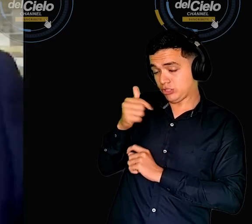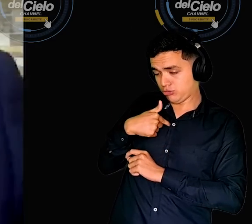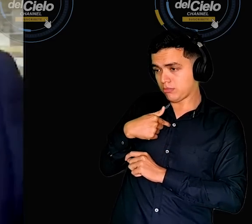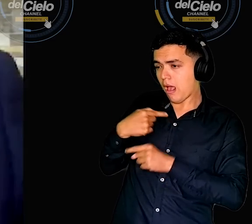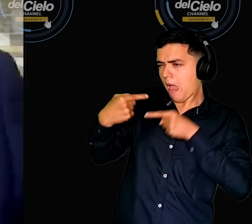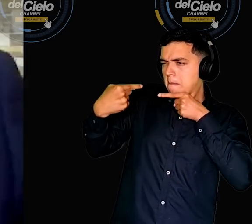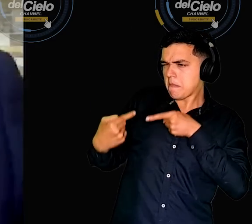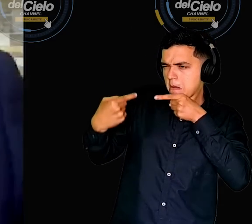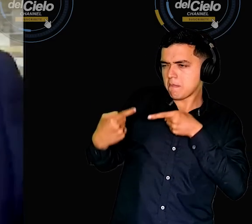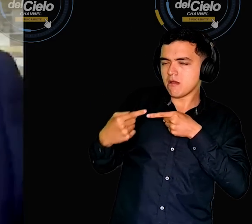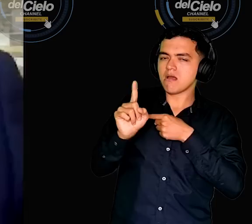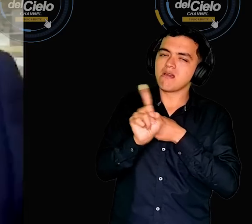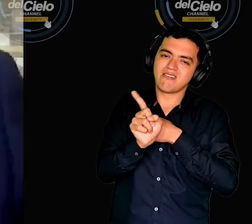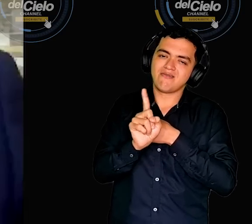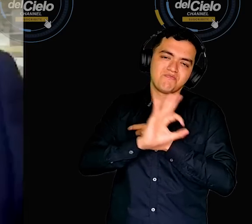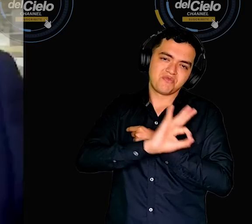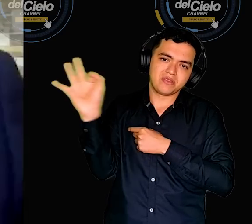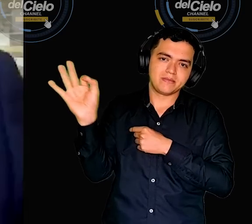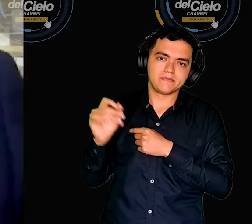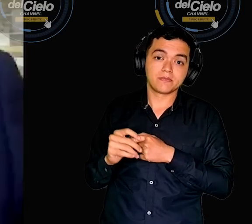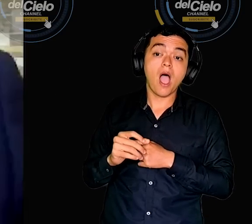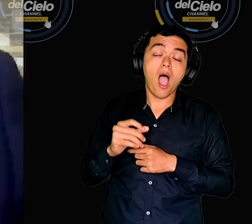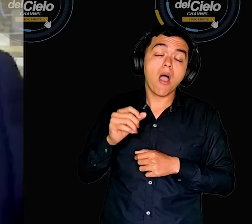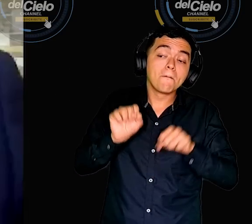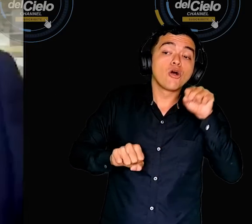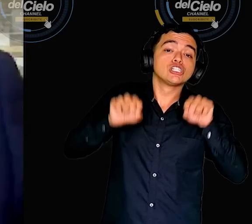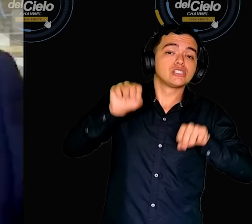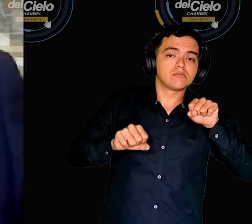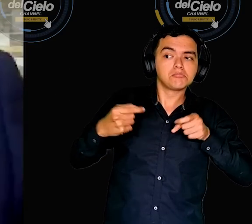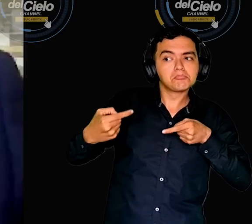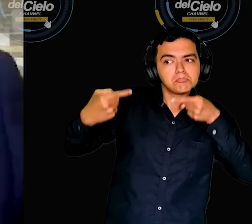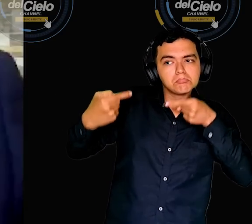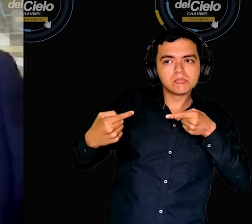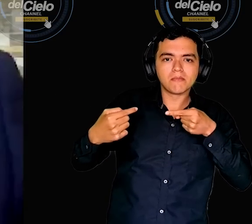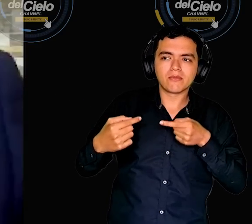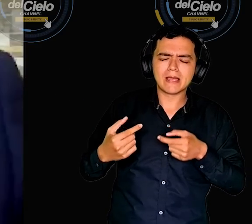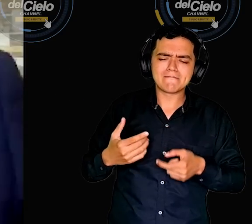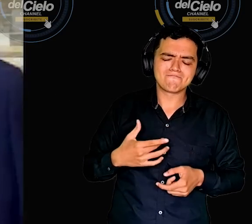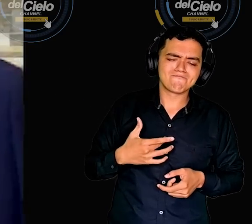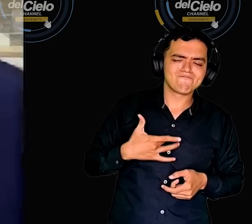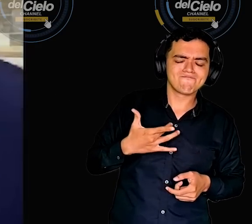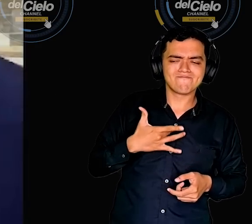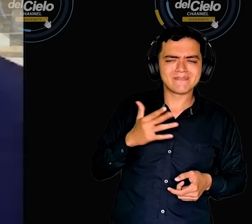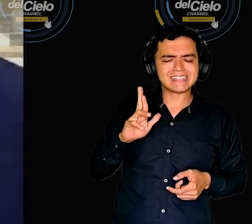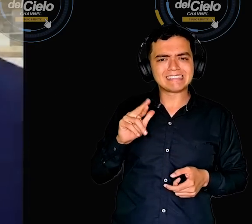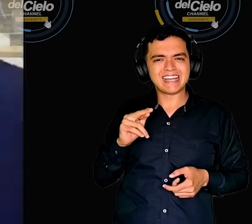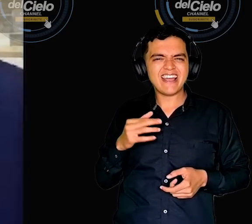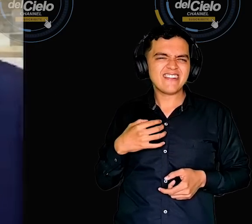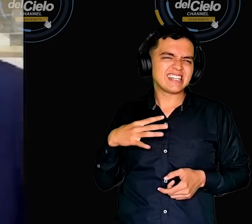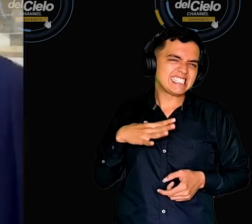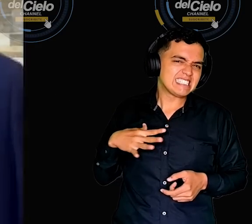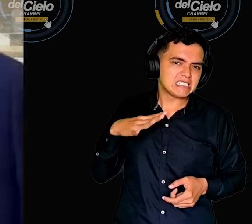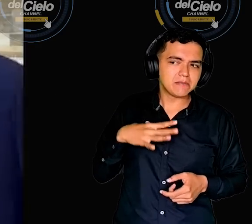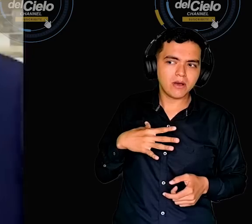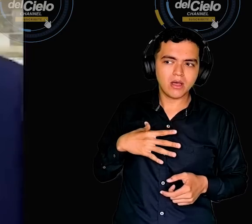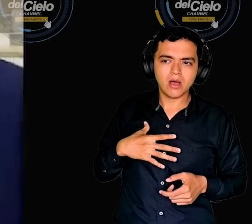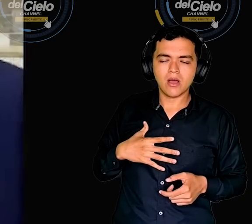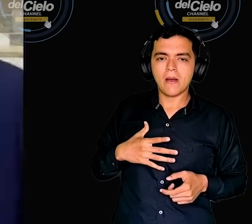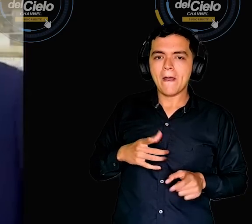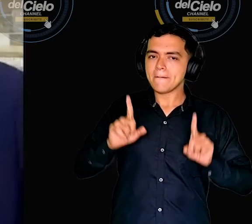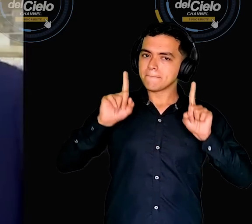cultivo en el que eso crece. Entonces hay que producir ese ambiente en el que se